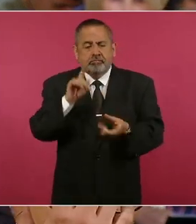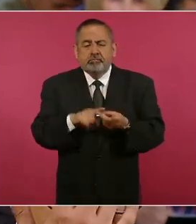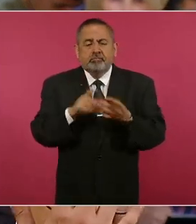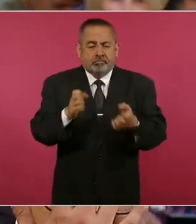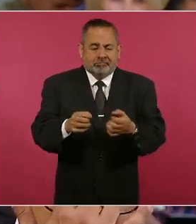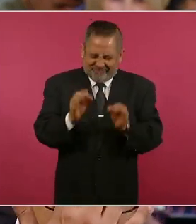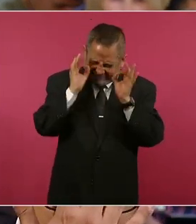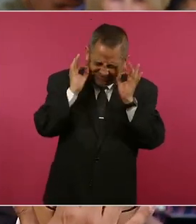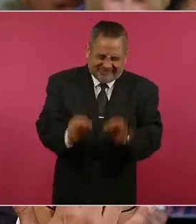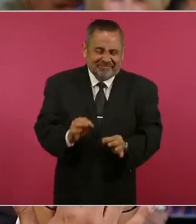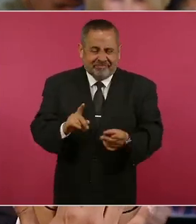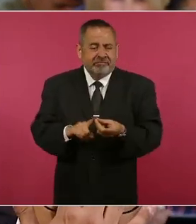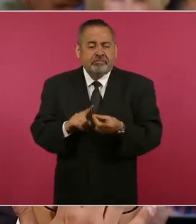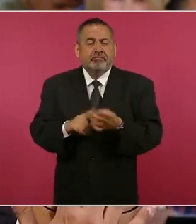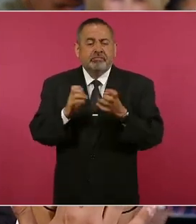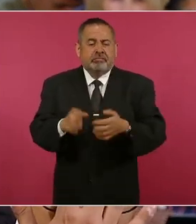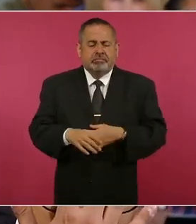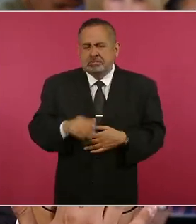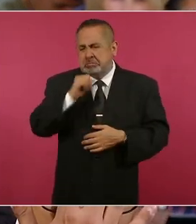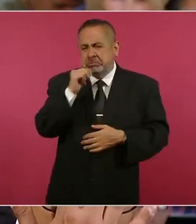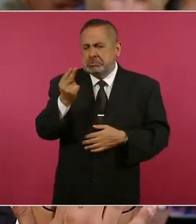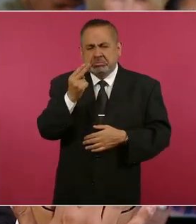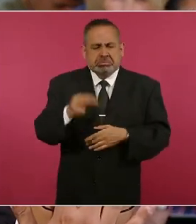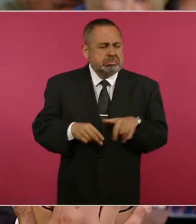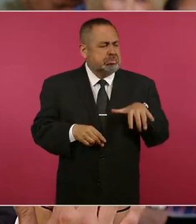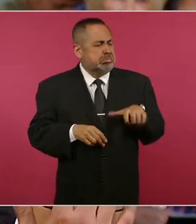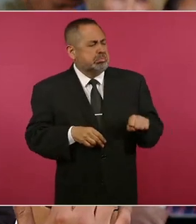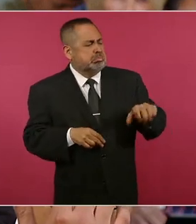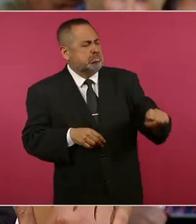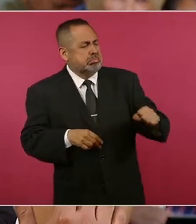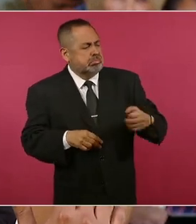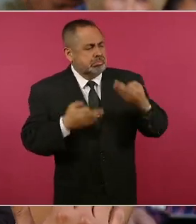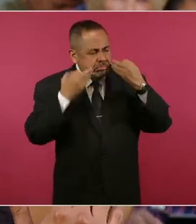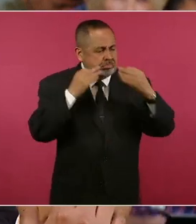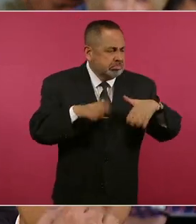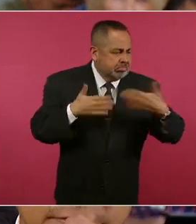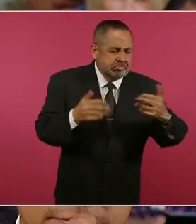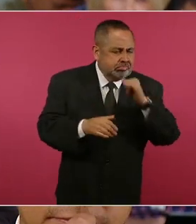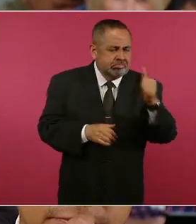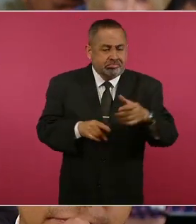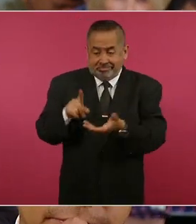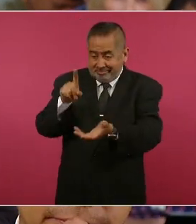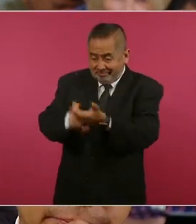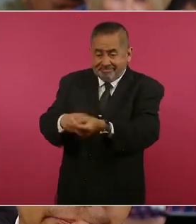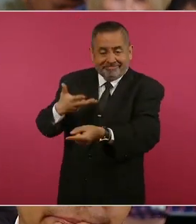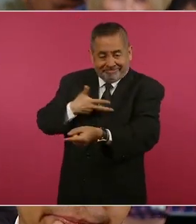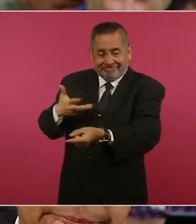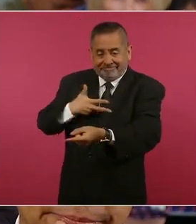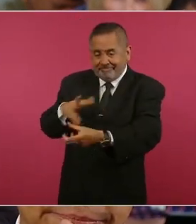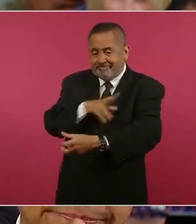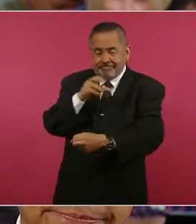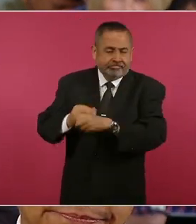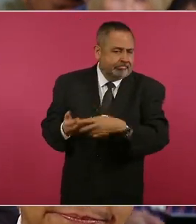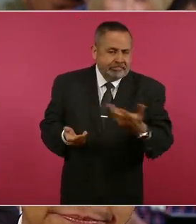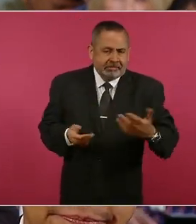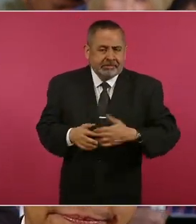paradero exacto sin tener que acudir a lo mejor a testimonios fuera, porque desde dentro se tenía la información? Estos datos recabados y en